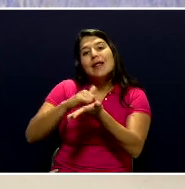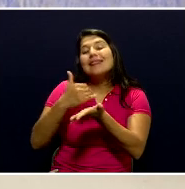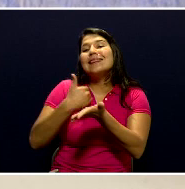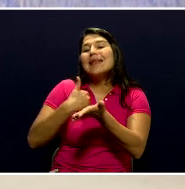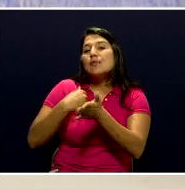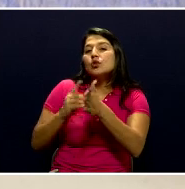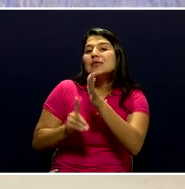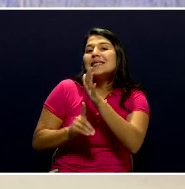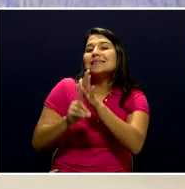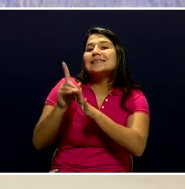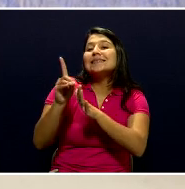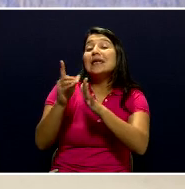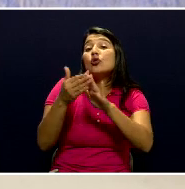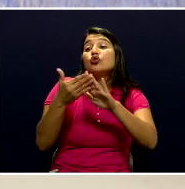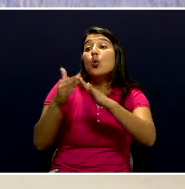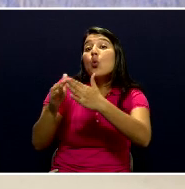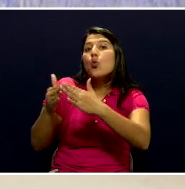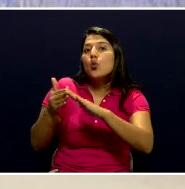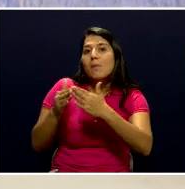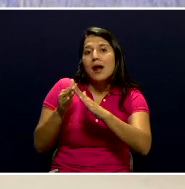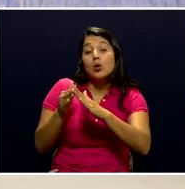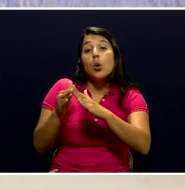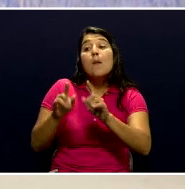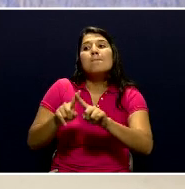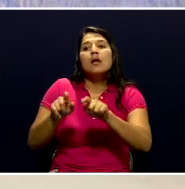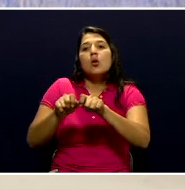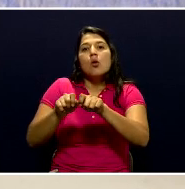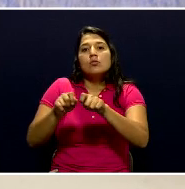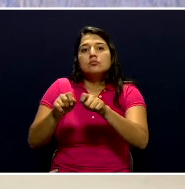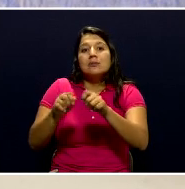urbano de expansión periférica.